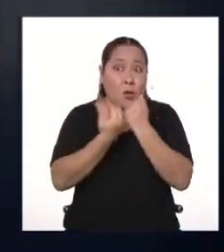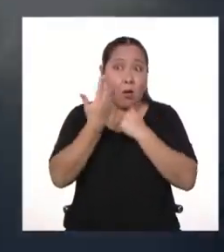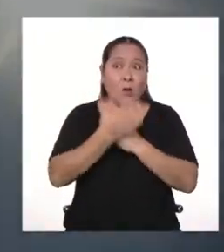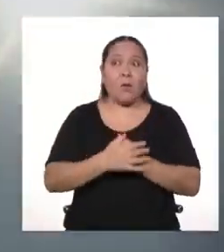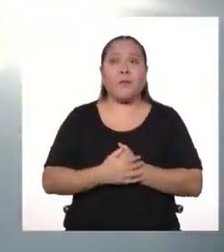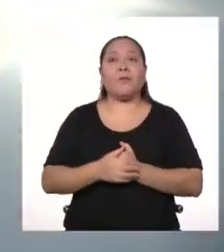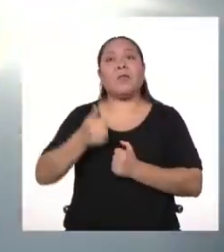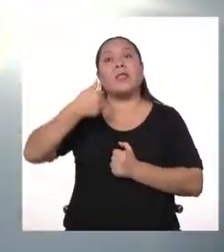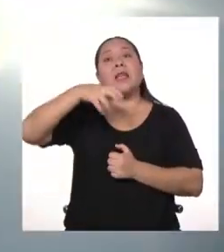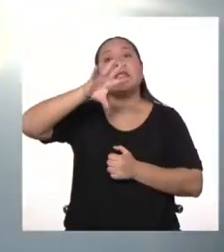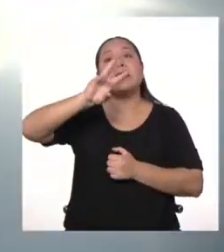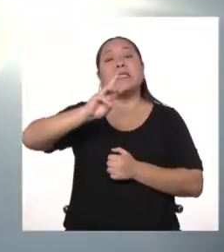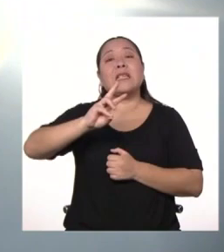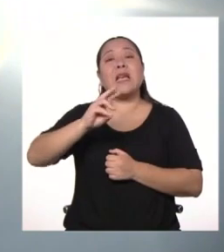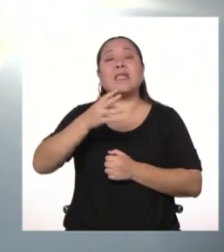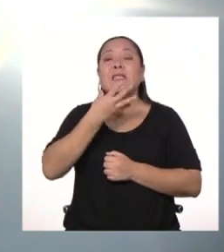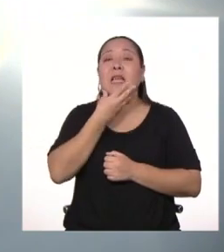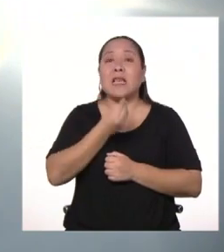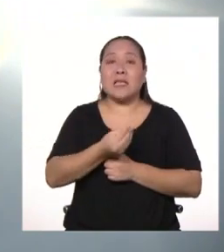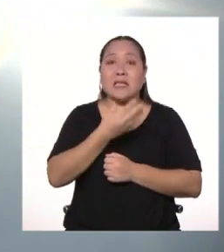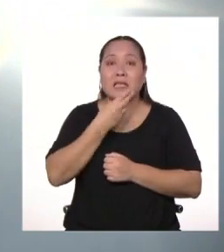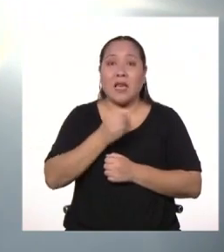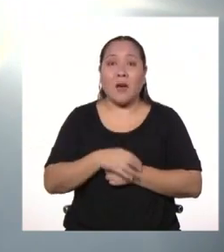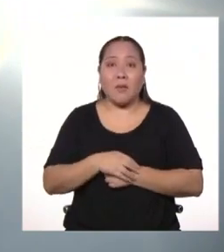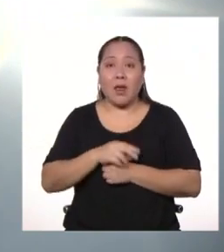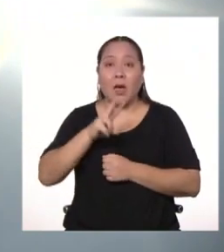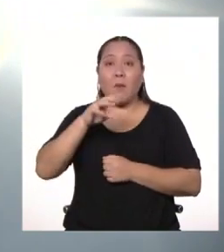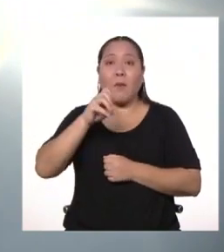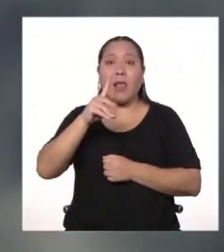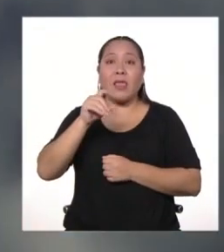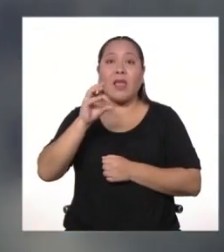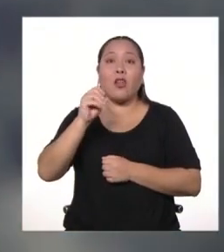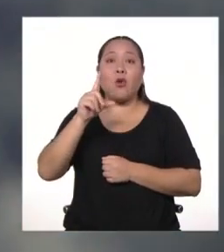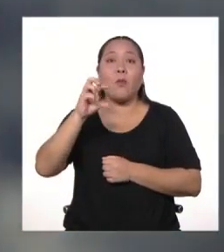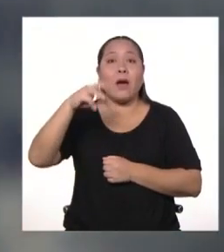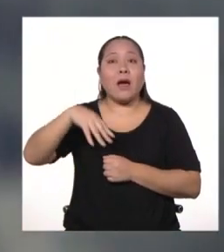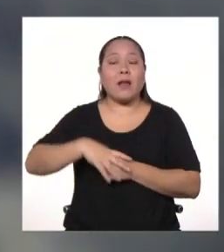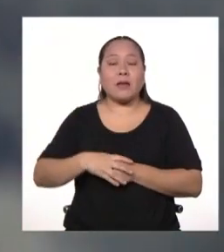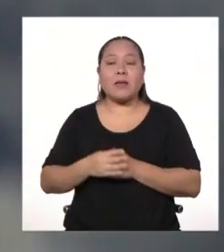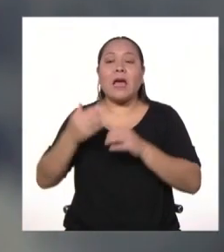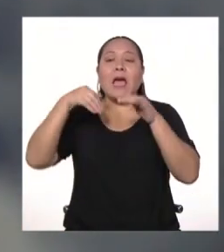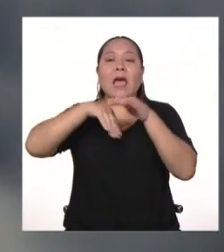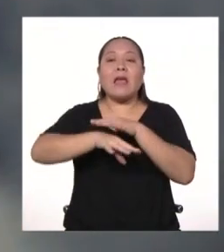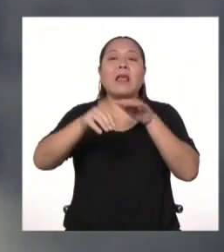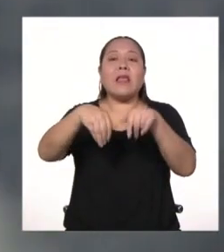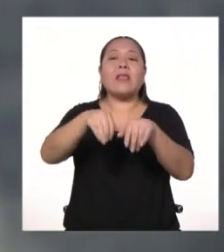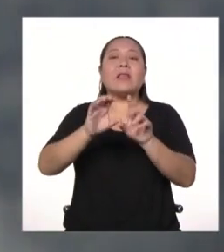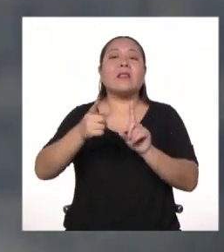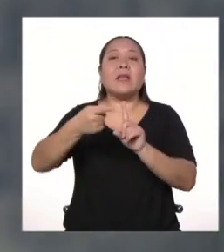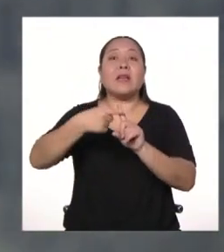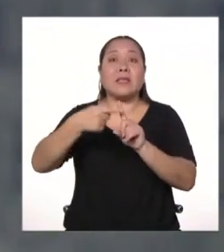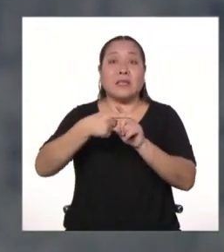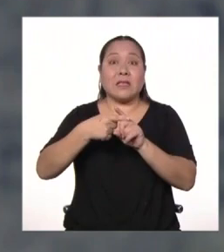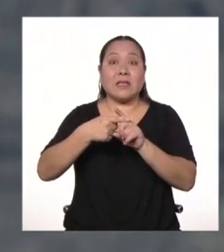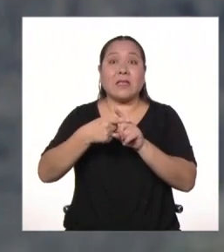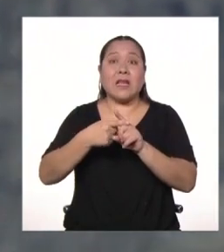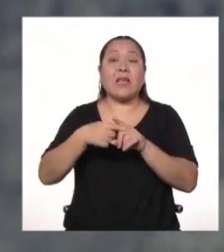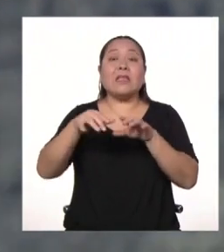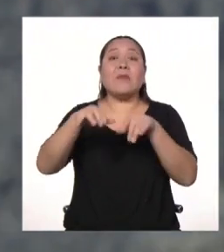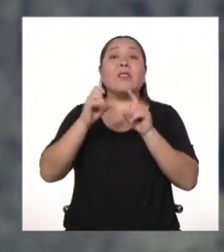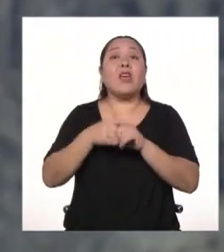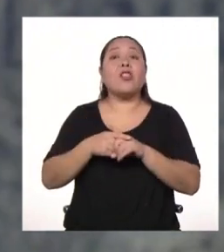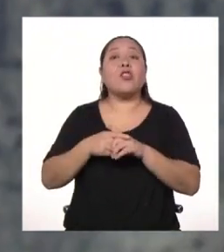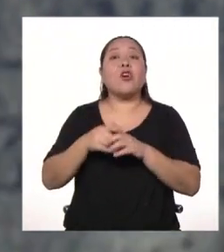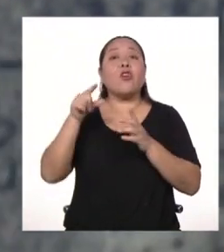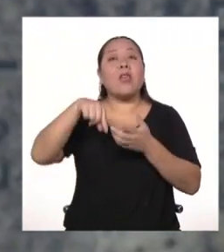El 16 de diciembre, Valdelomar es enterrado en un nicho en el Cementerio General de Lima. Posteriormente, sus